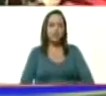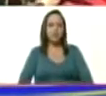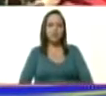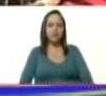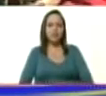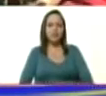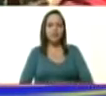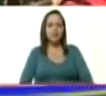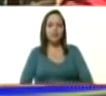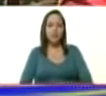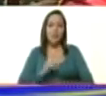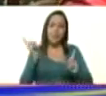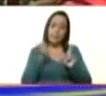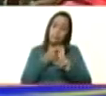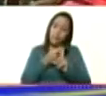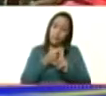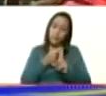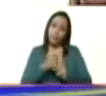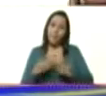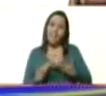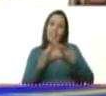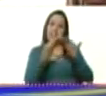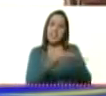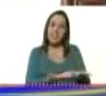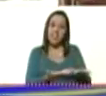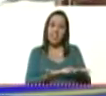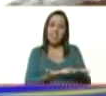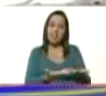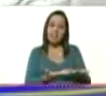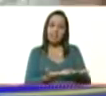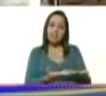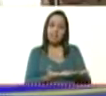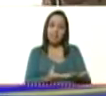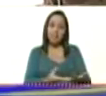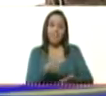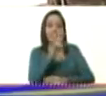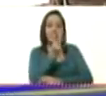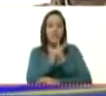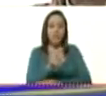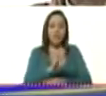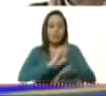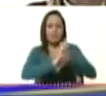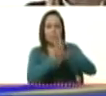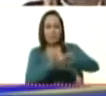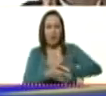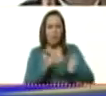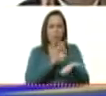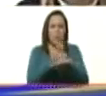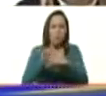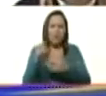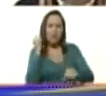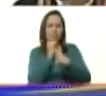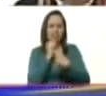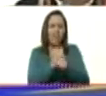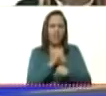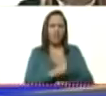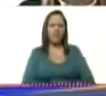un lado, la entrega de la patria, la privatización, la quiebra, el despido de los